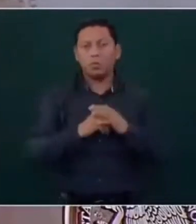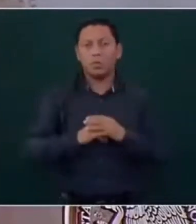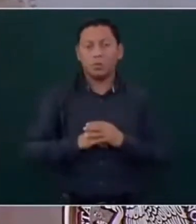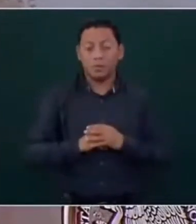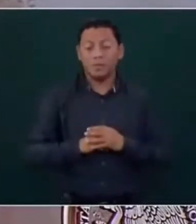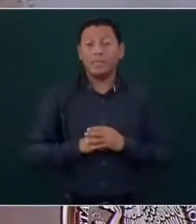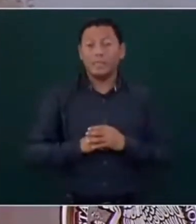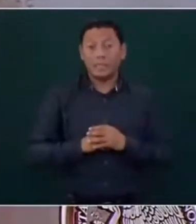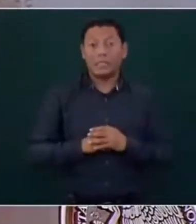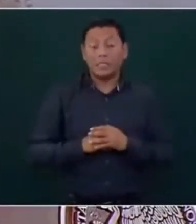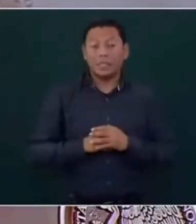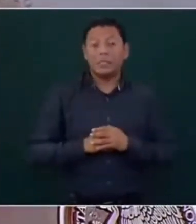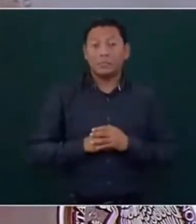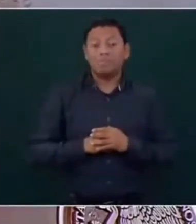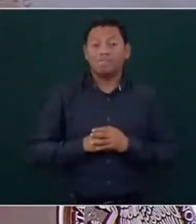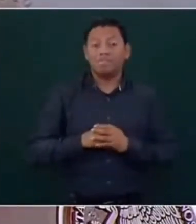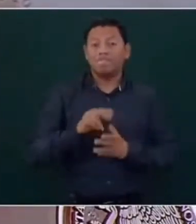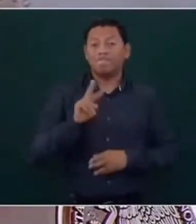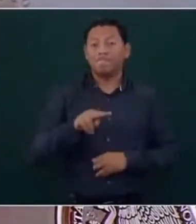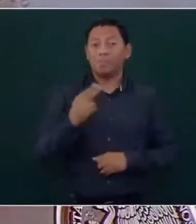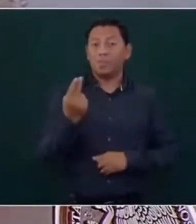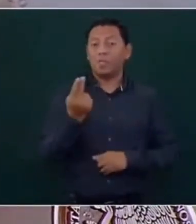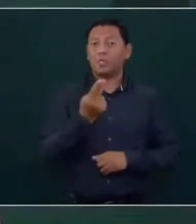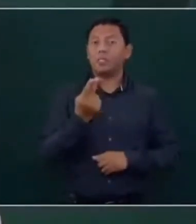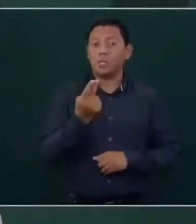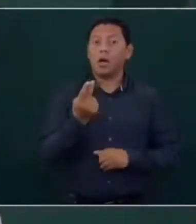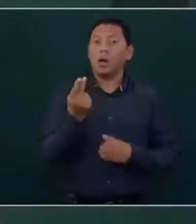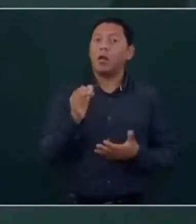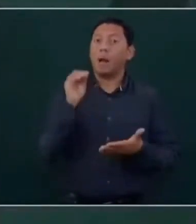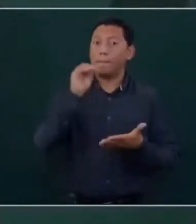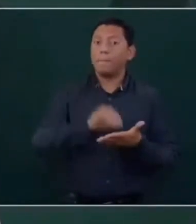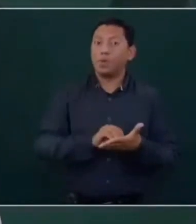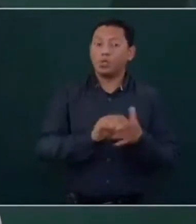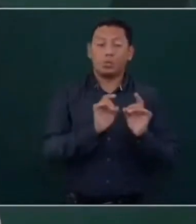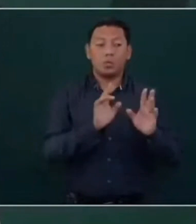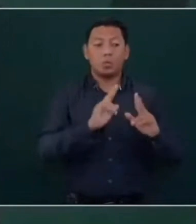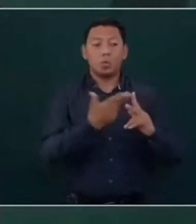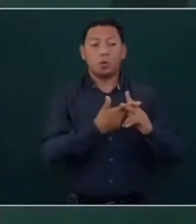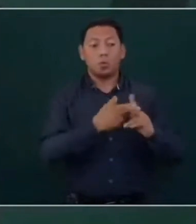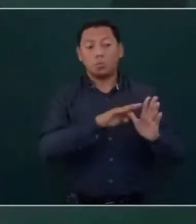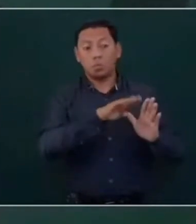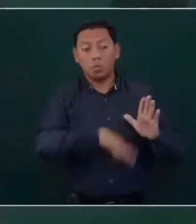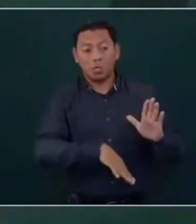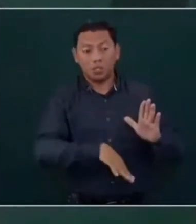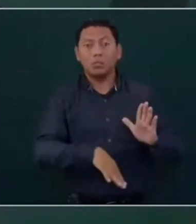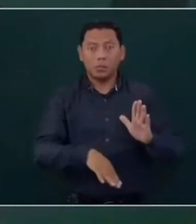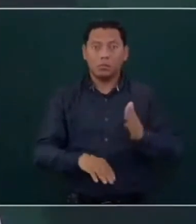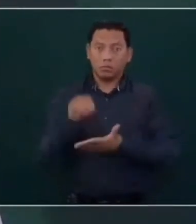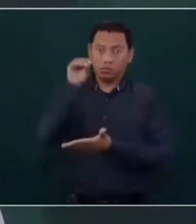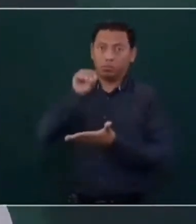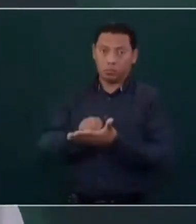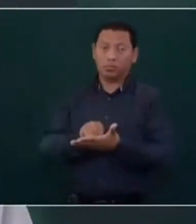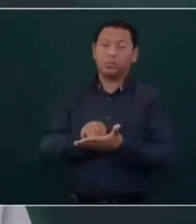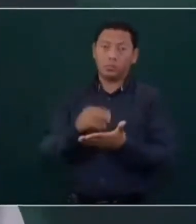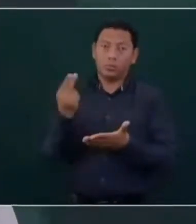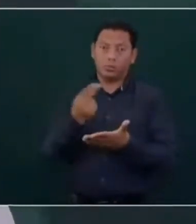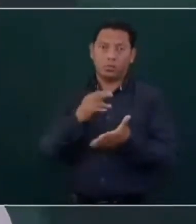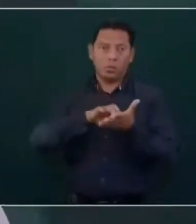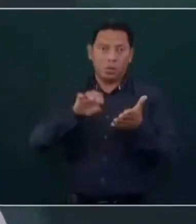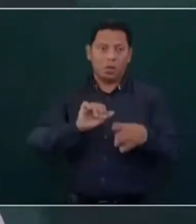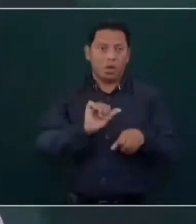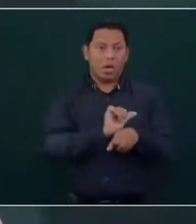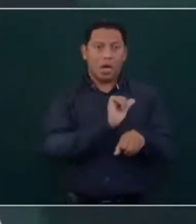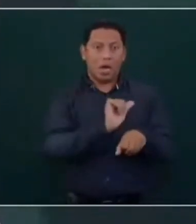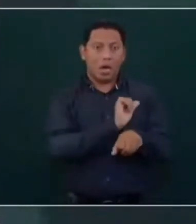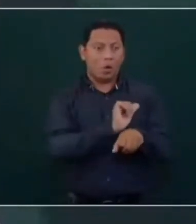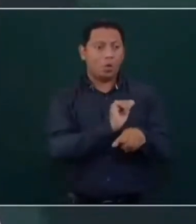se tiene que registrar. Ahí no hay cifra negra. Robo de vehículo